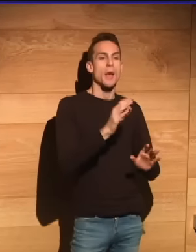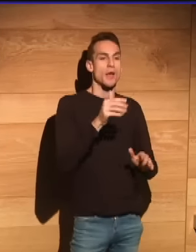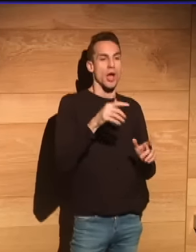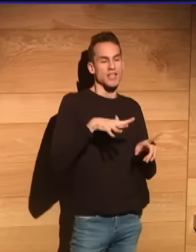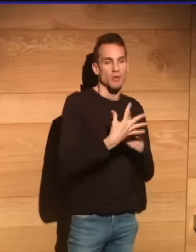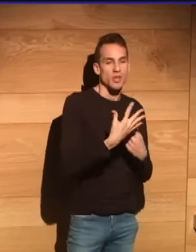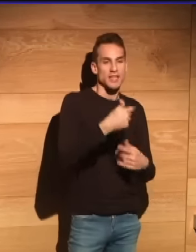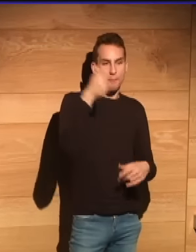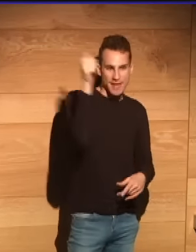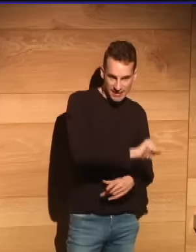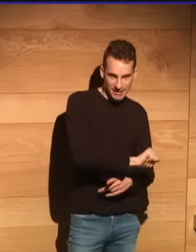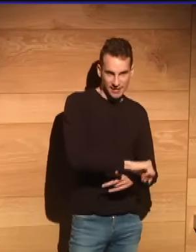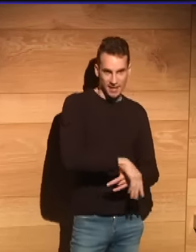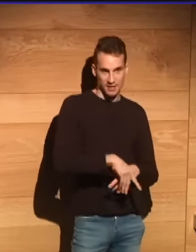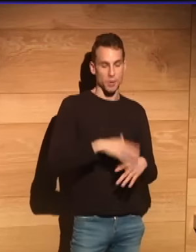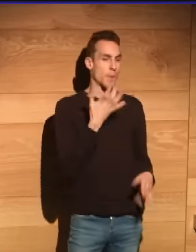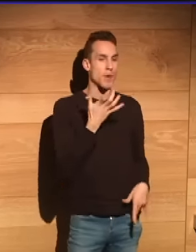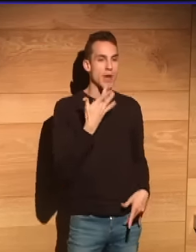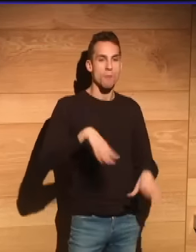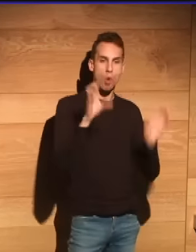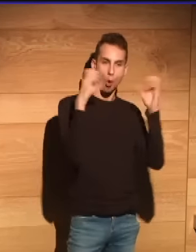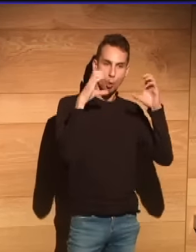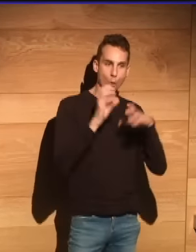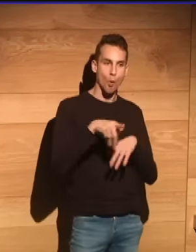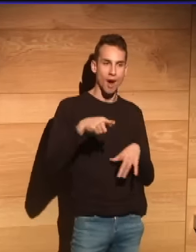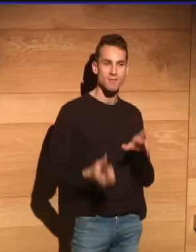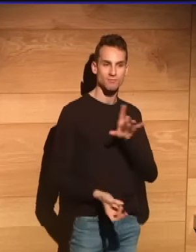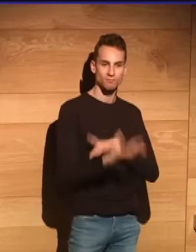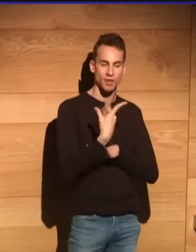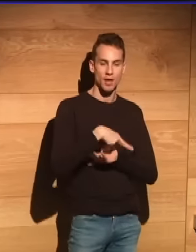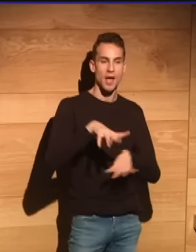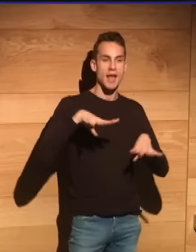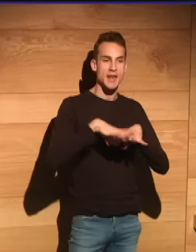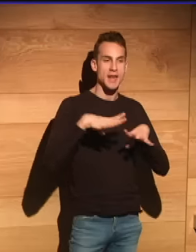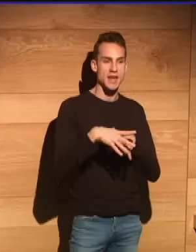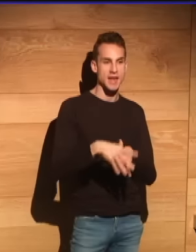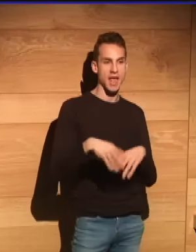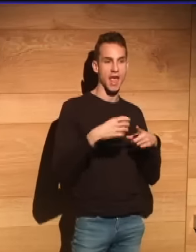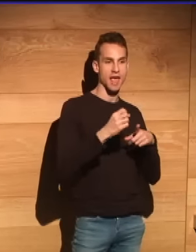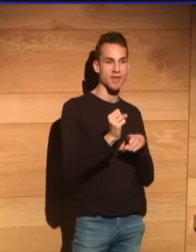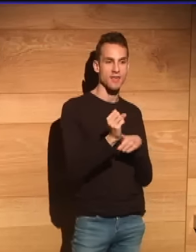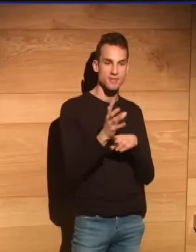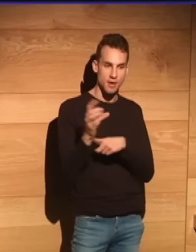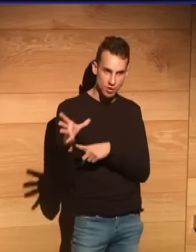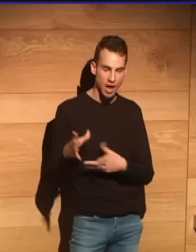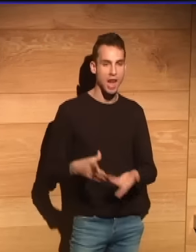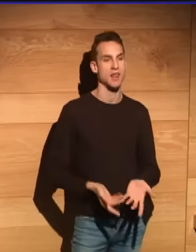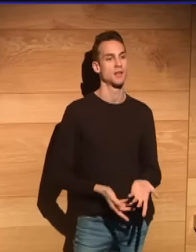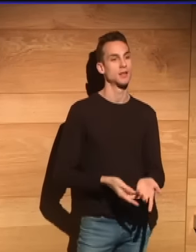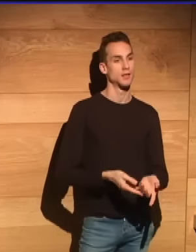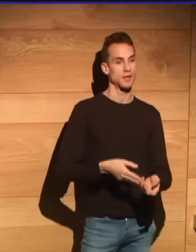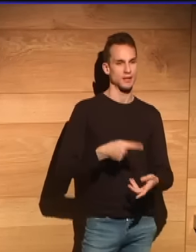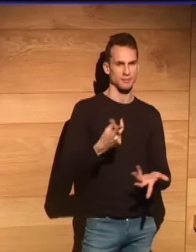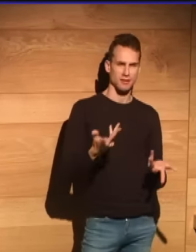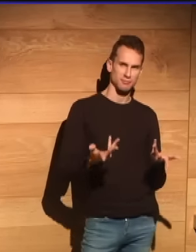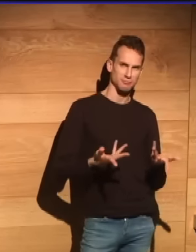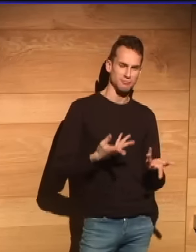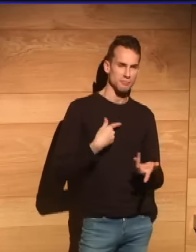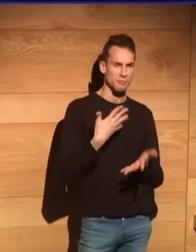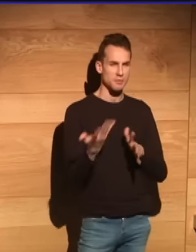cuando Google sacó aquella red neuronal en la que con